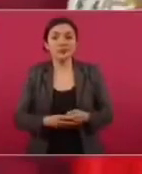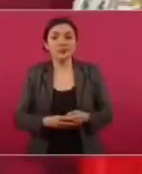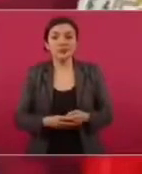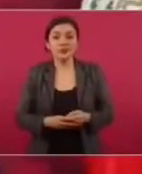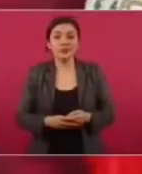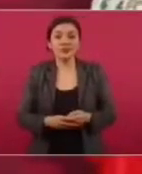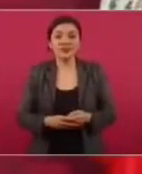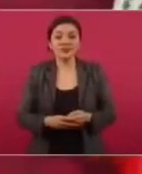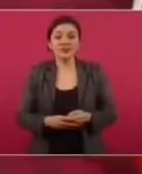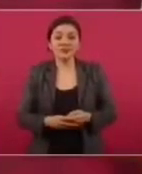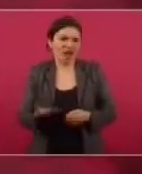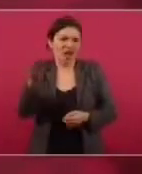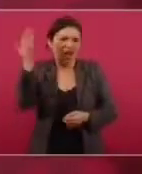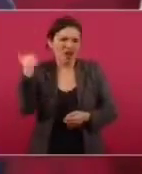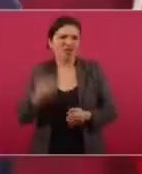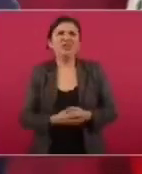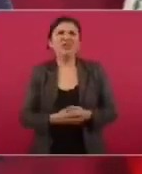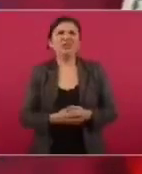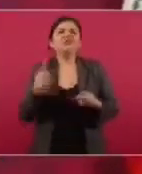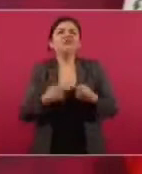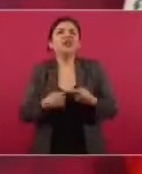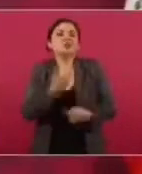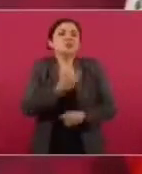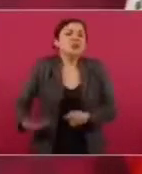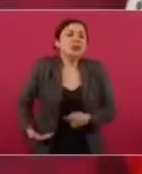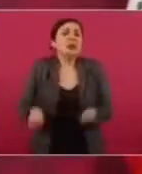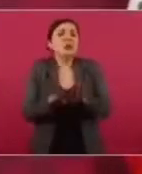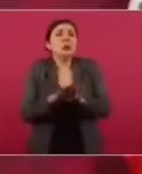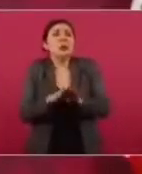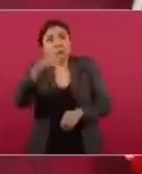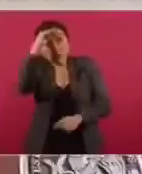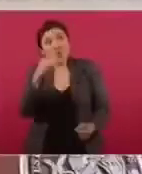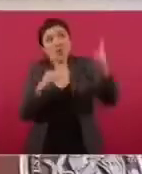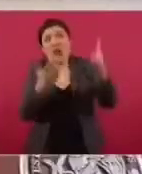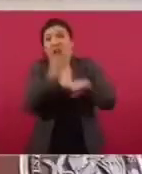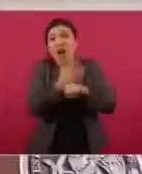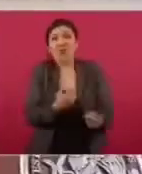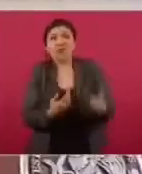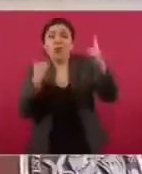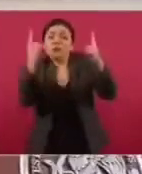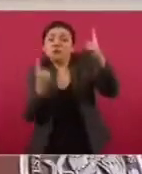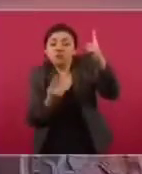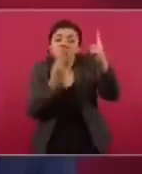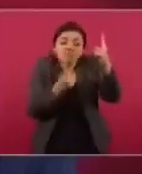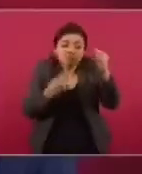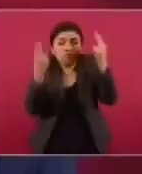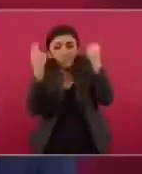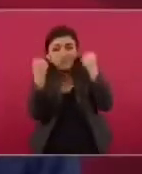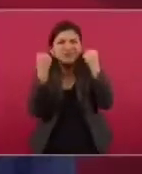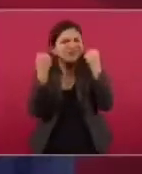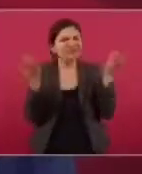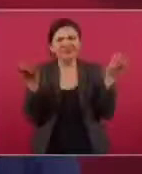cualquier sarta de estupideces, no, pues, como que pa' qué. O para que les dictara una conferencia que ya se